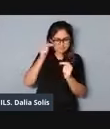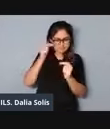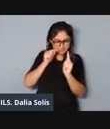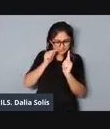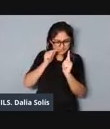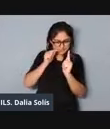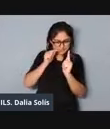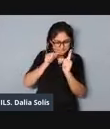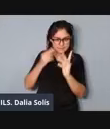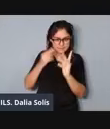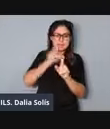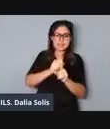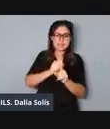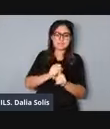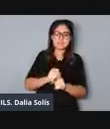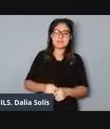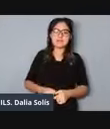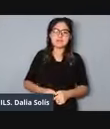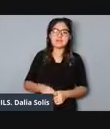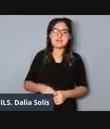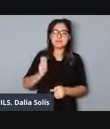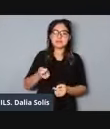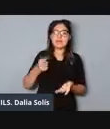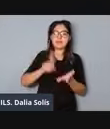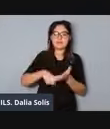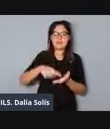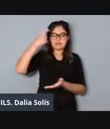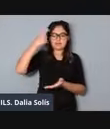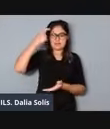en esta condición, ¿sale? Entonces,